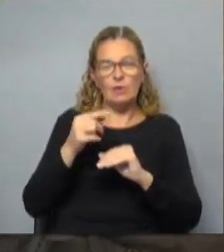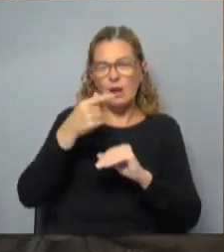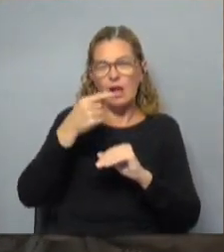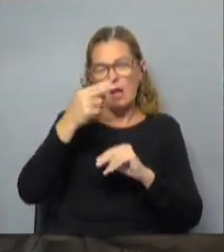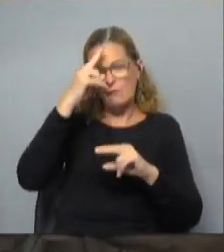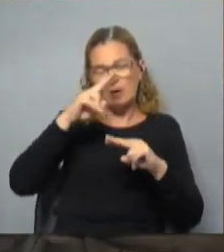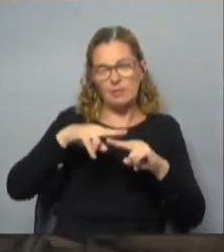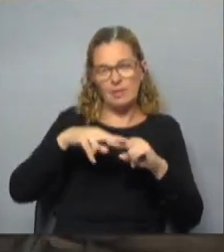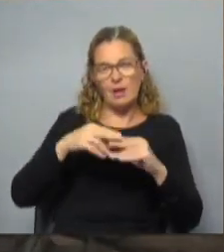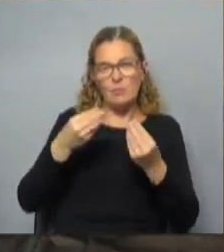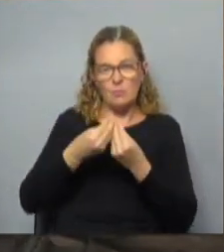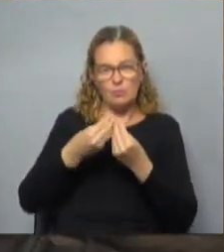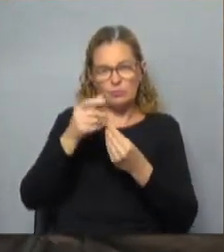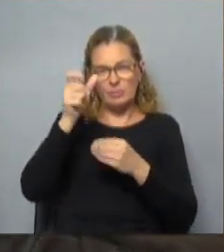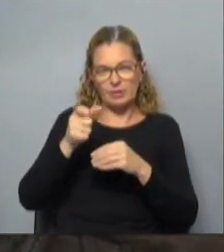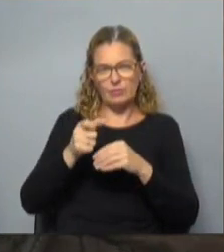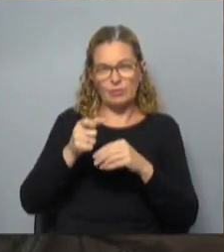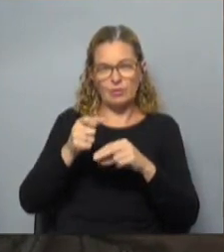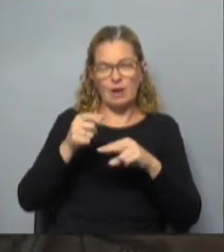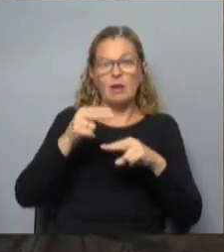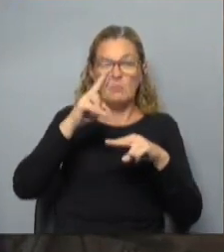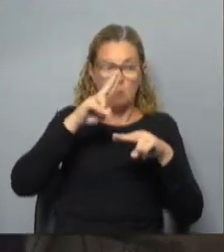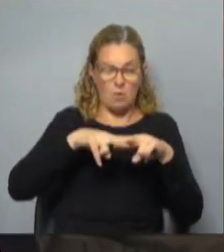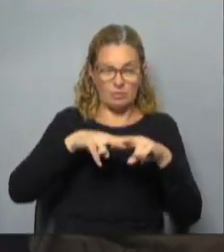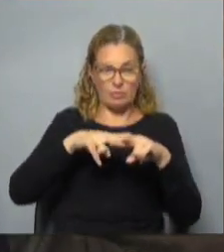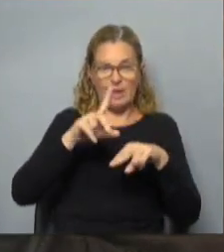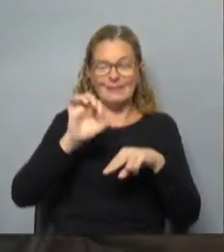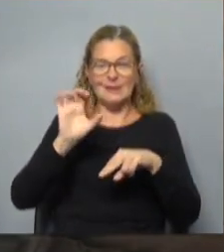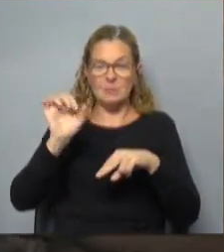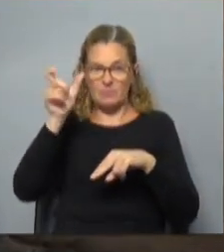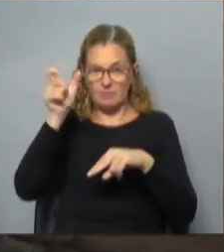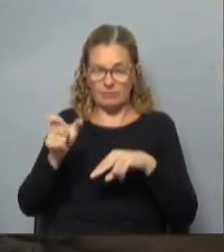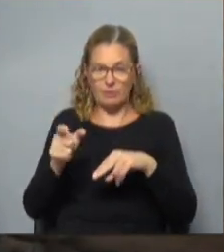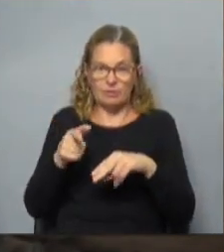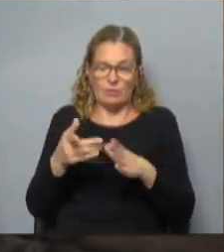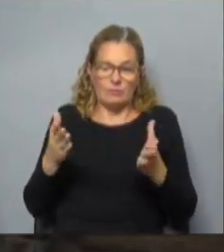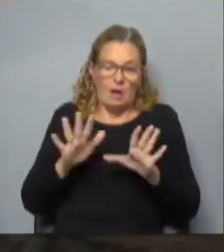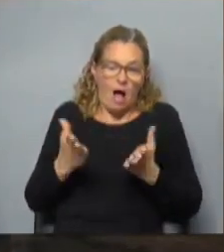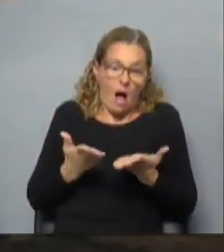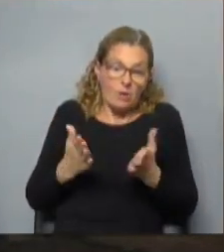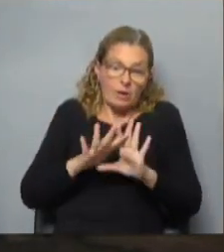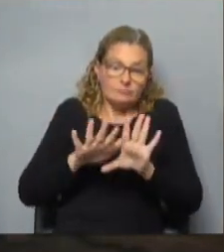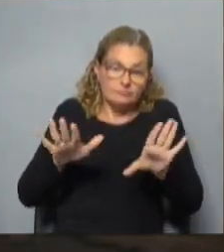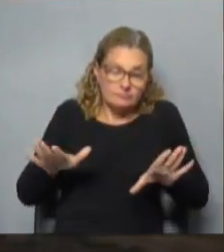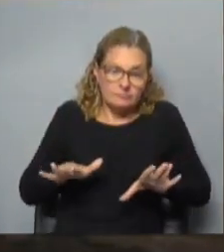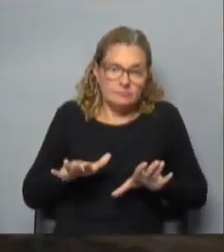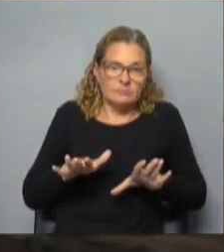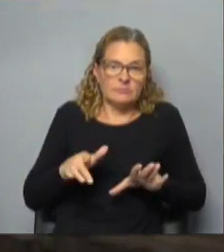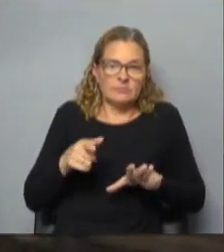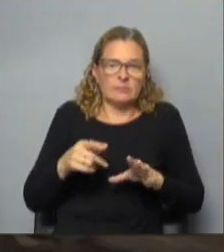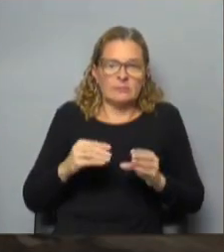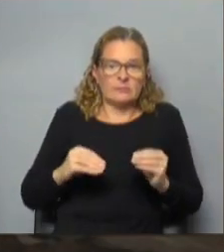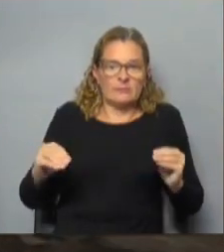en cuanto a la cantidad de fallecidos por 100.000 habitantes por lo tanto es un momento que esto